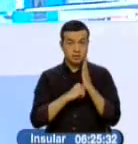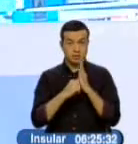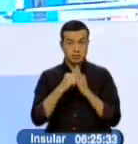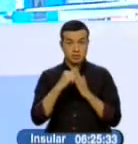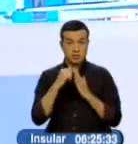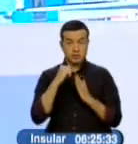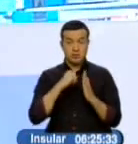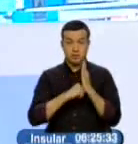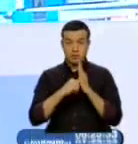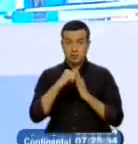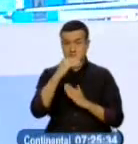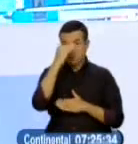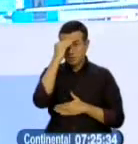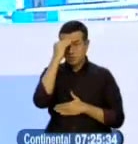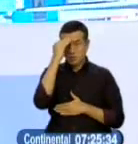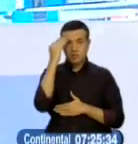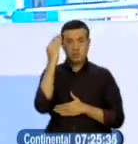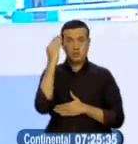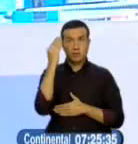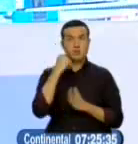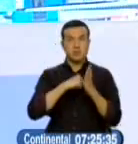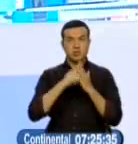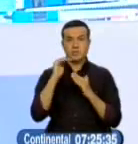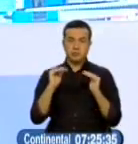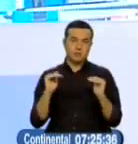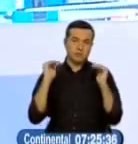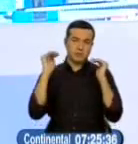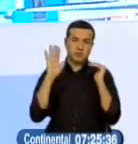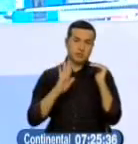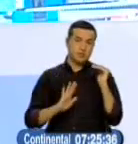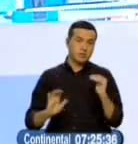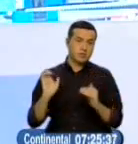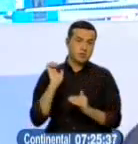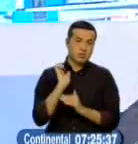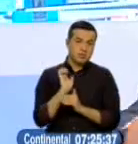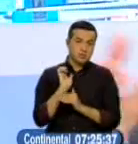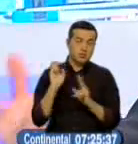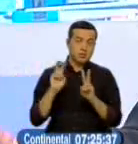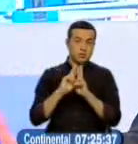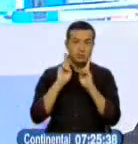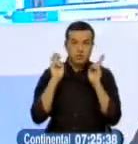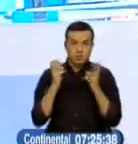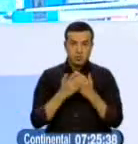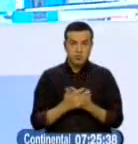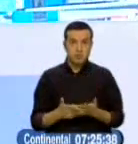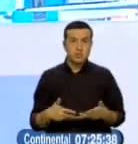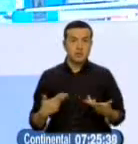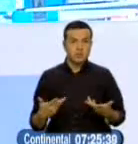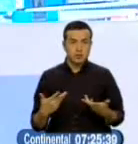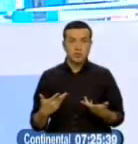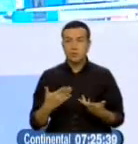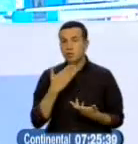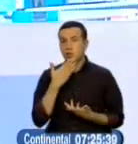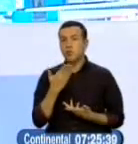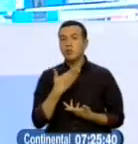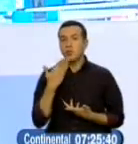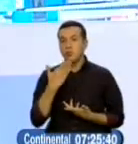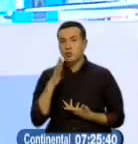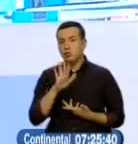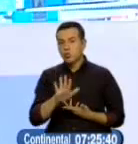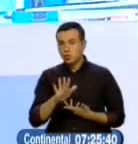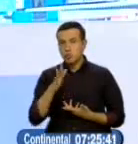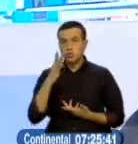el Ministerio de Educación es uno de los ministerios más grandes que tiene el país, no solo en términos del volumen de su